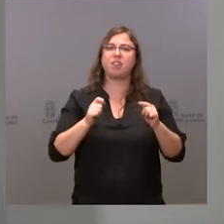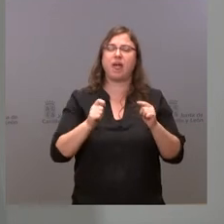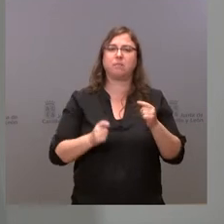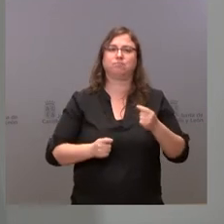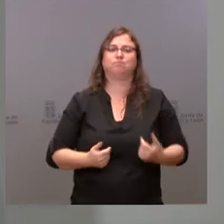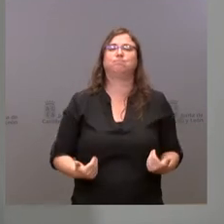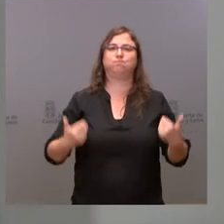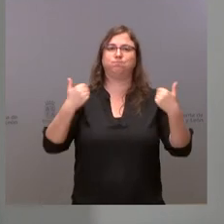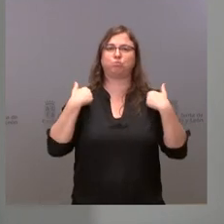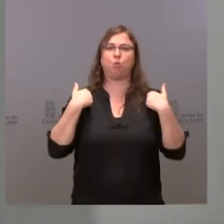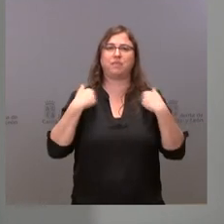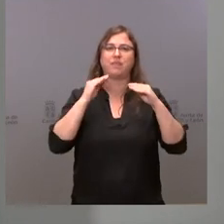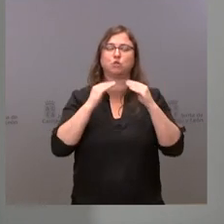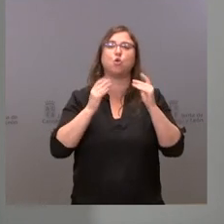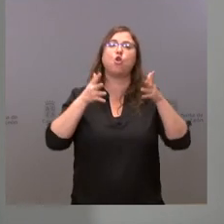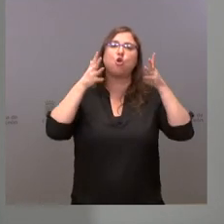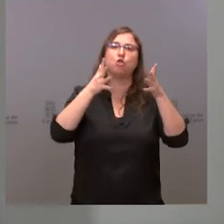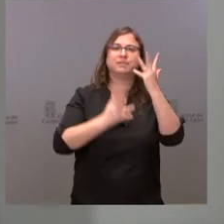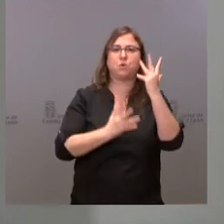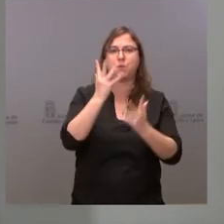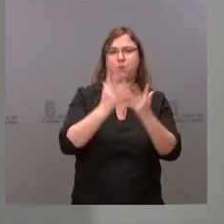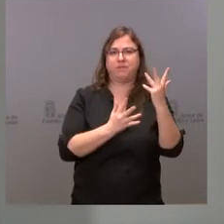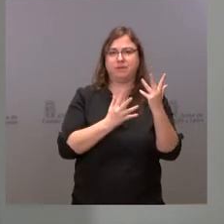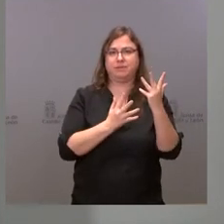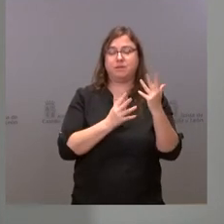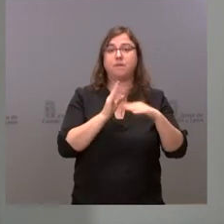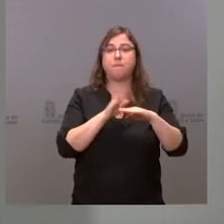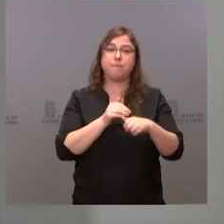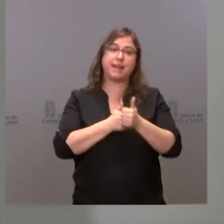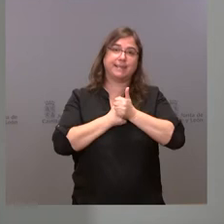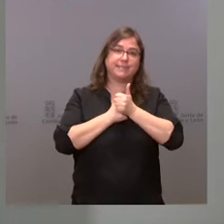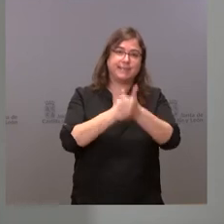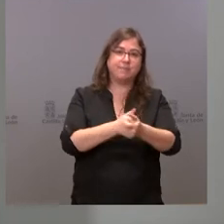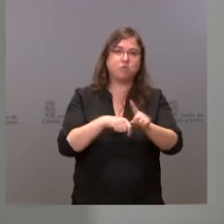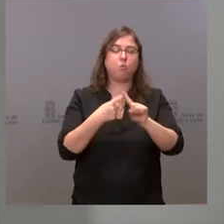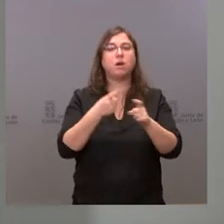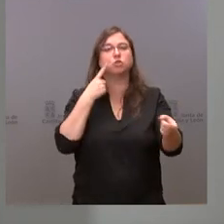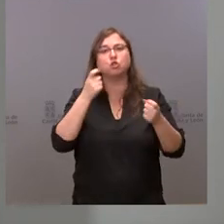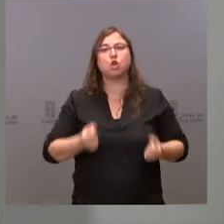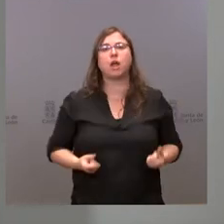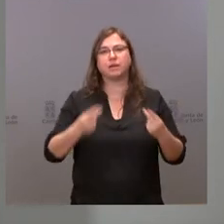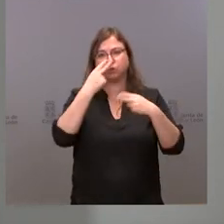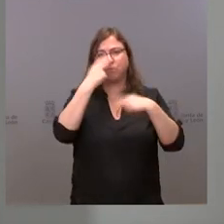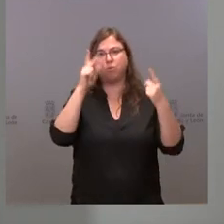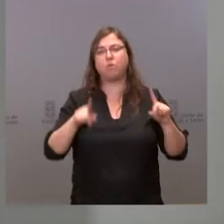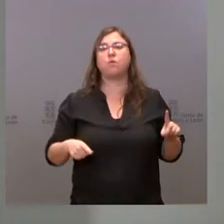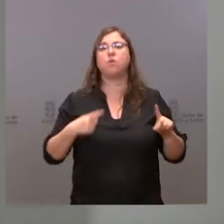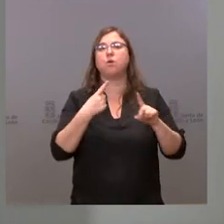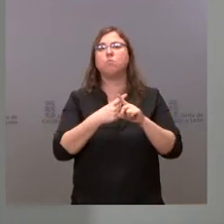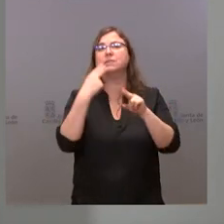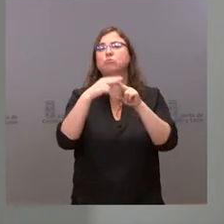del consejo de cuentas tanto en el seguimiento y control del gasto público como en la evaluación de las políticas